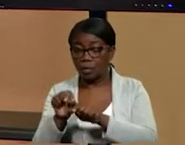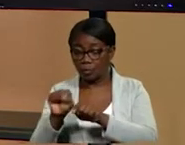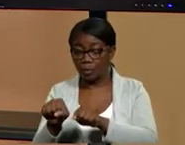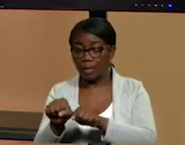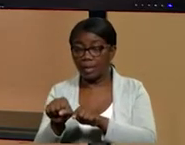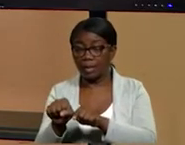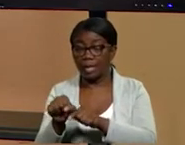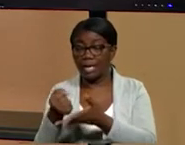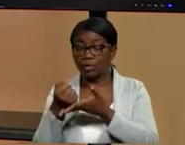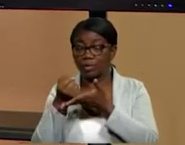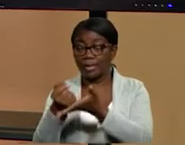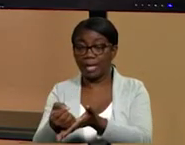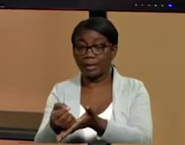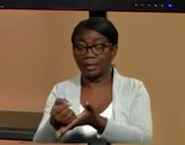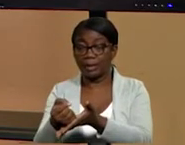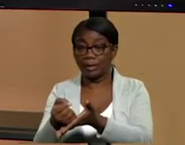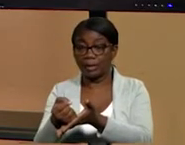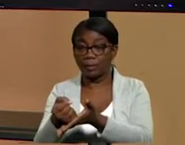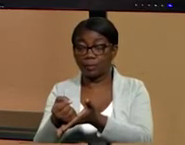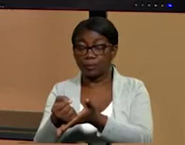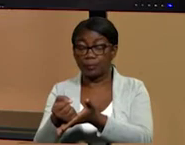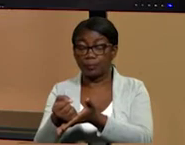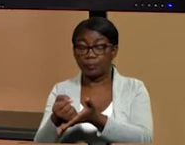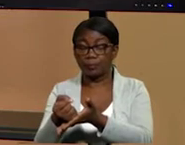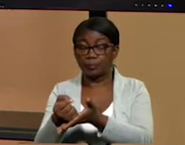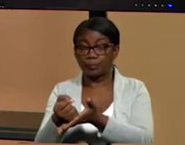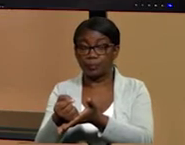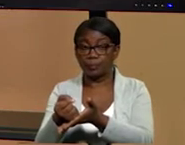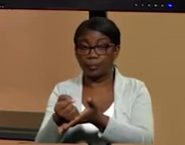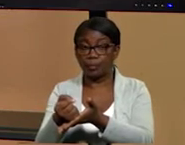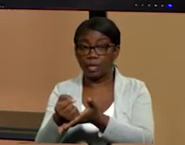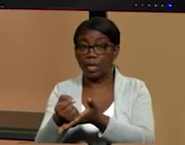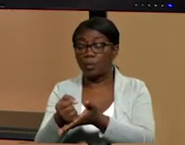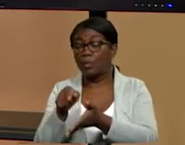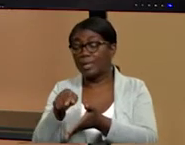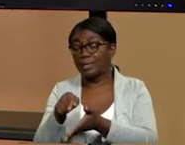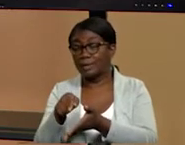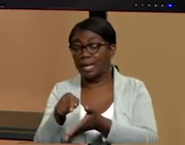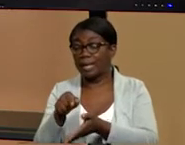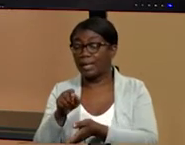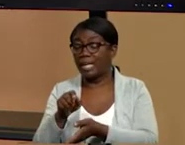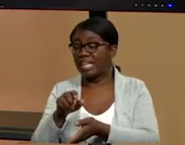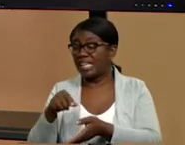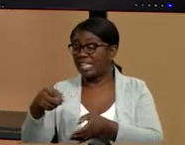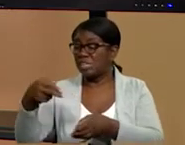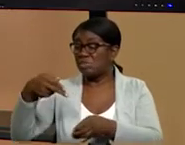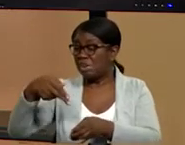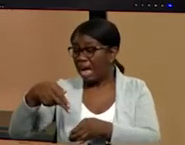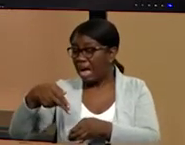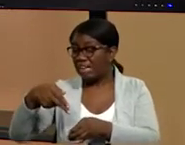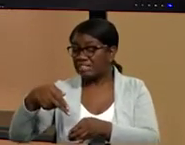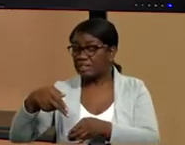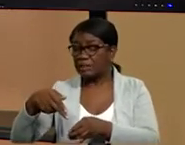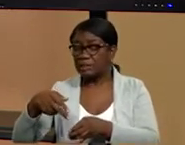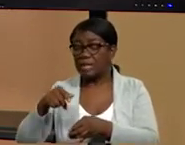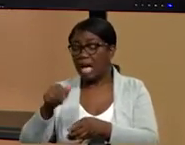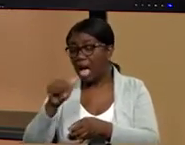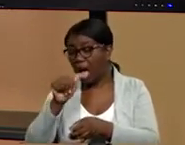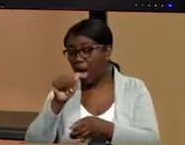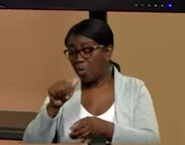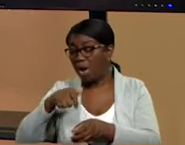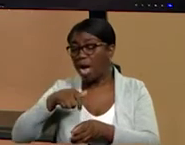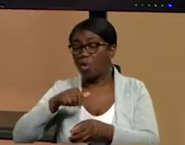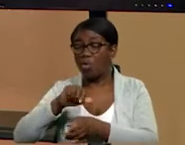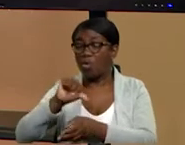permitir un fluido que puede ser vapor, como lo dije, gas o líquido, agua o